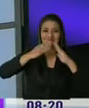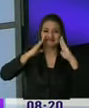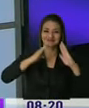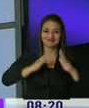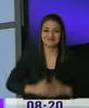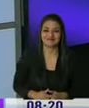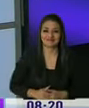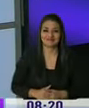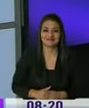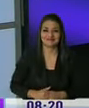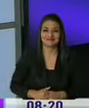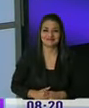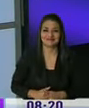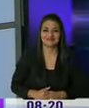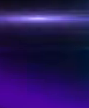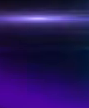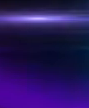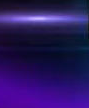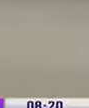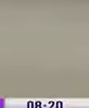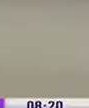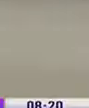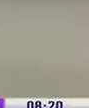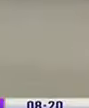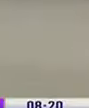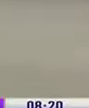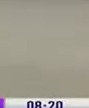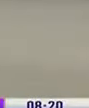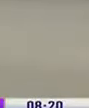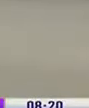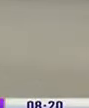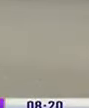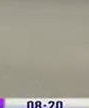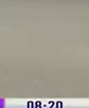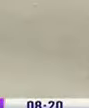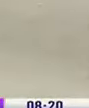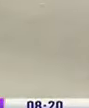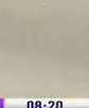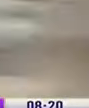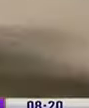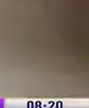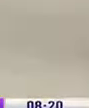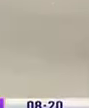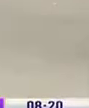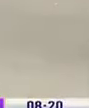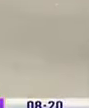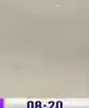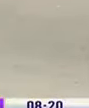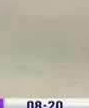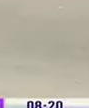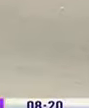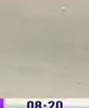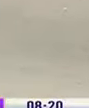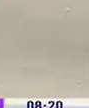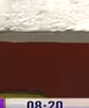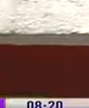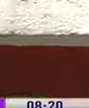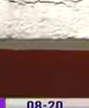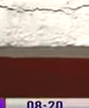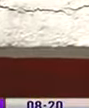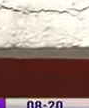comunidad. Ya ves. Al retornar les contamos que los moradores del sector de Solanda, al sur de Quito, solicitan el bacheo correspondiente